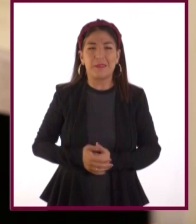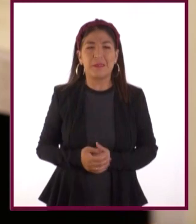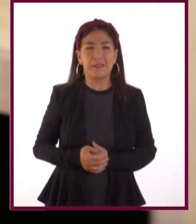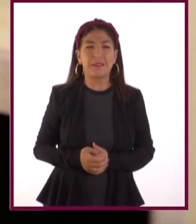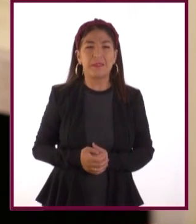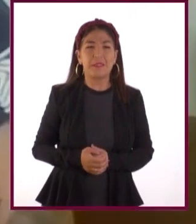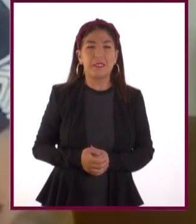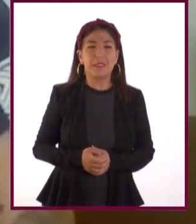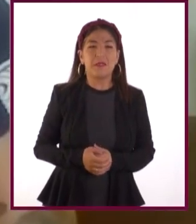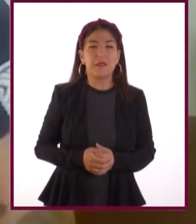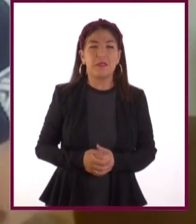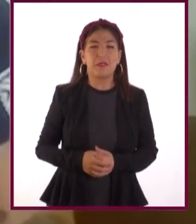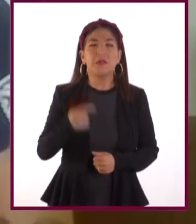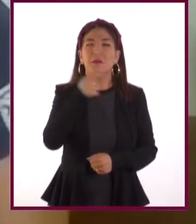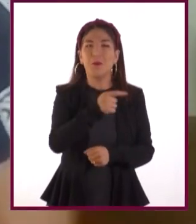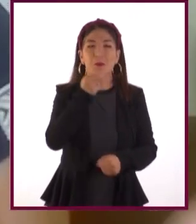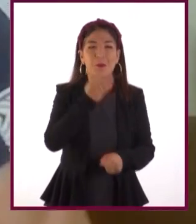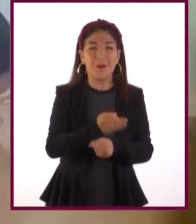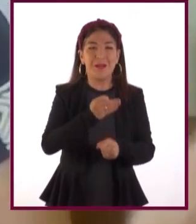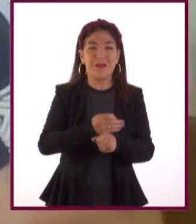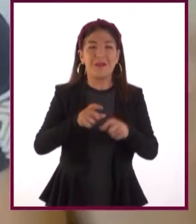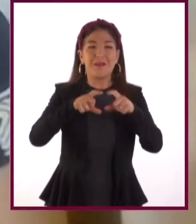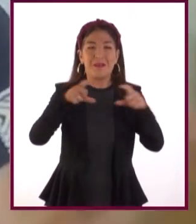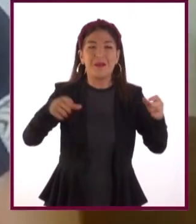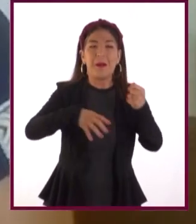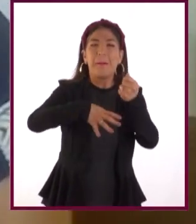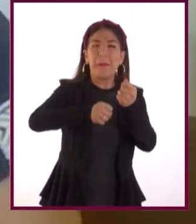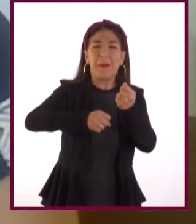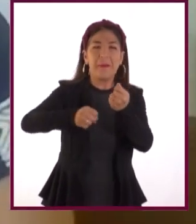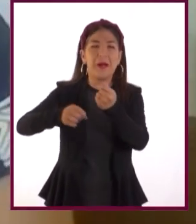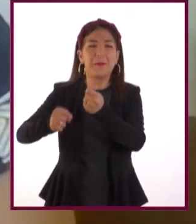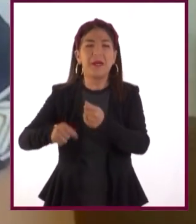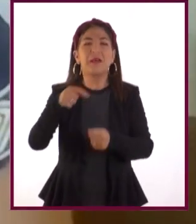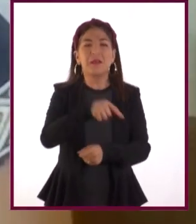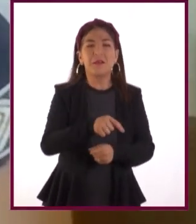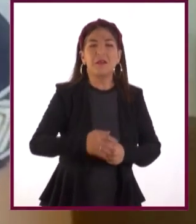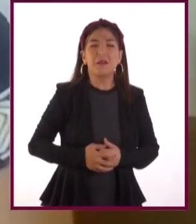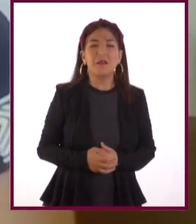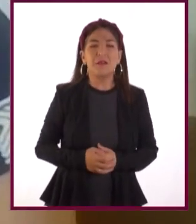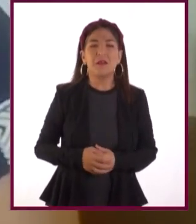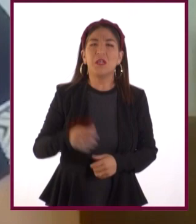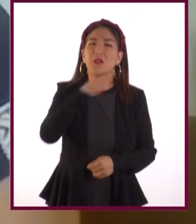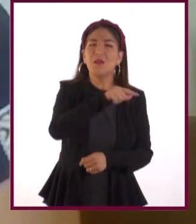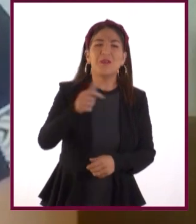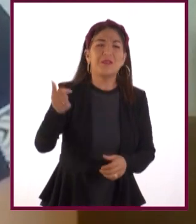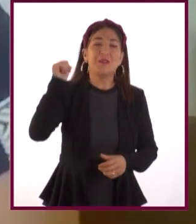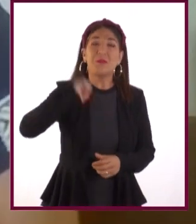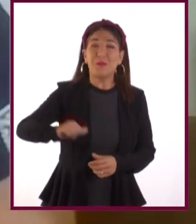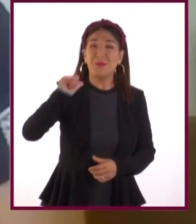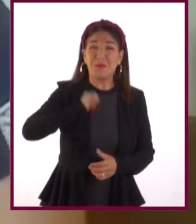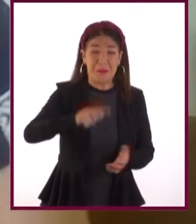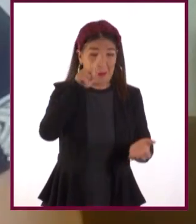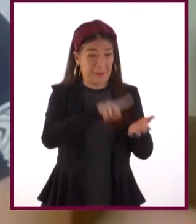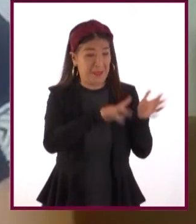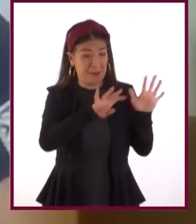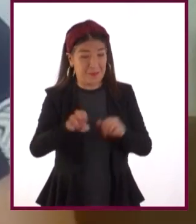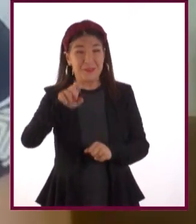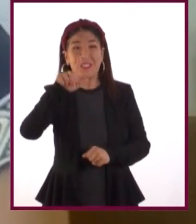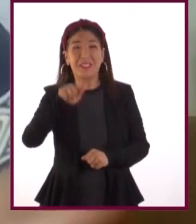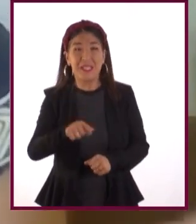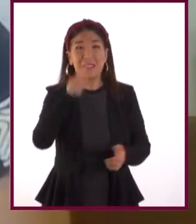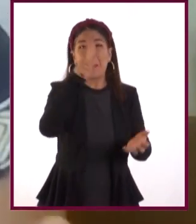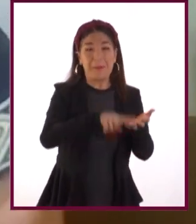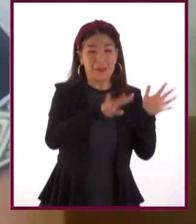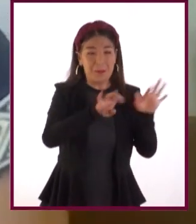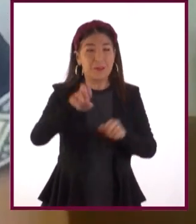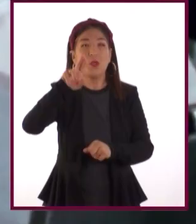la programación? Pues bueno, justo como dijiste, las tarjetas perforadas fueron un mecanismo que se utilizó hasta los años 70